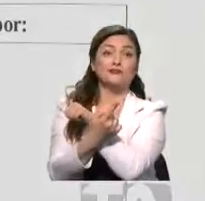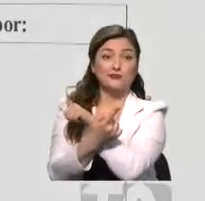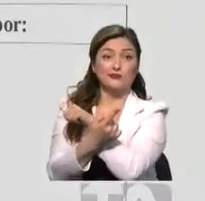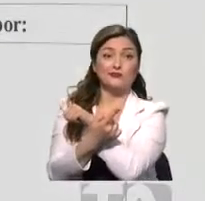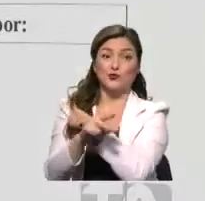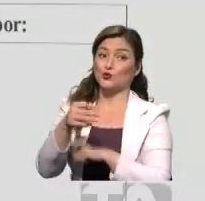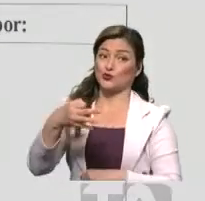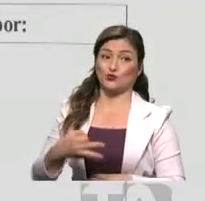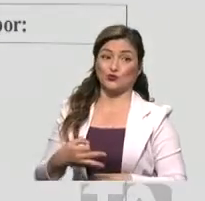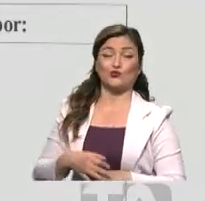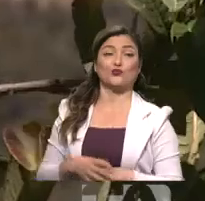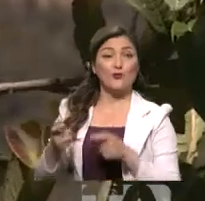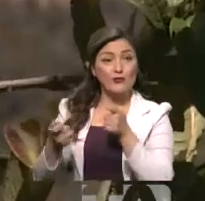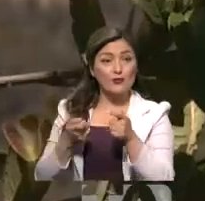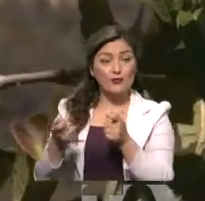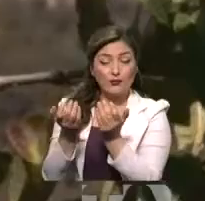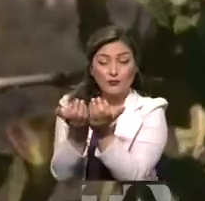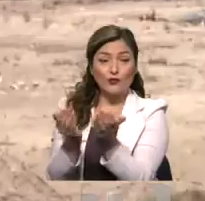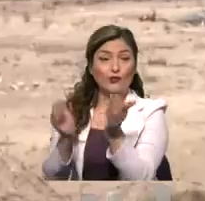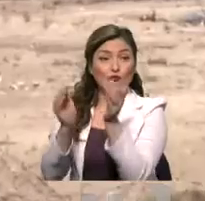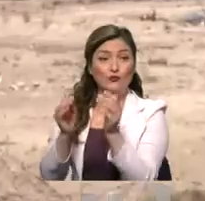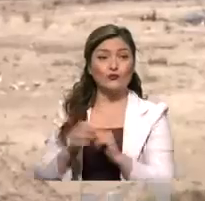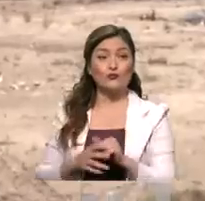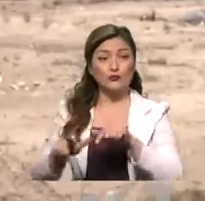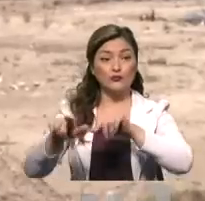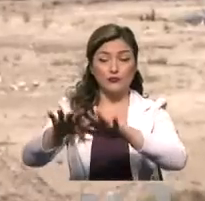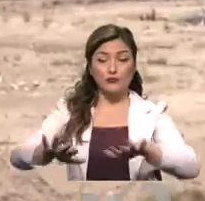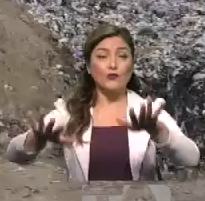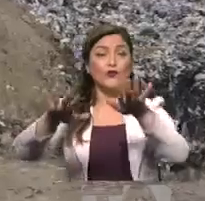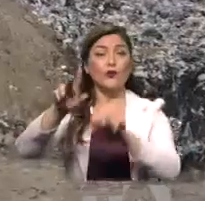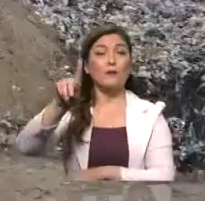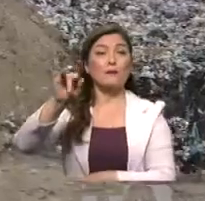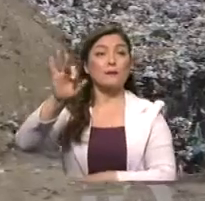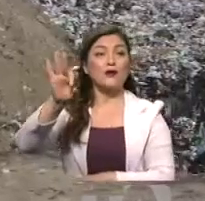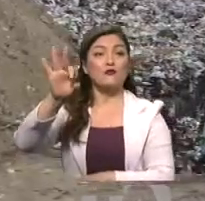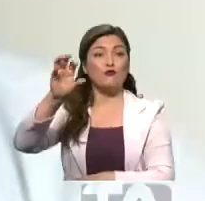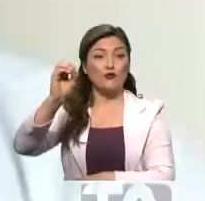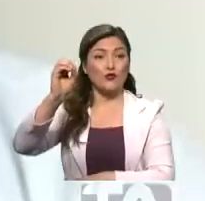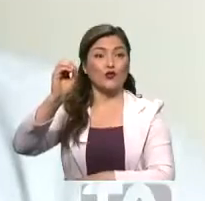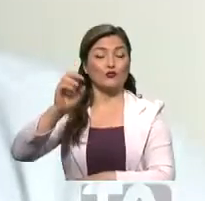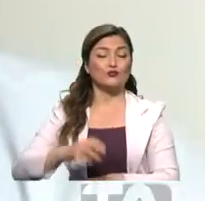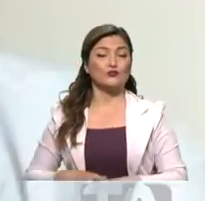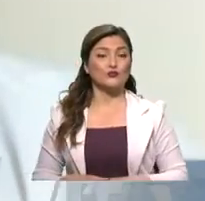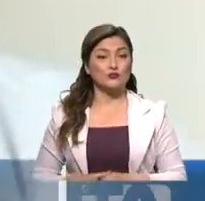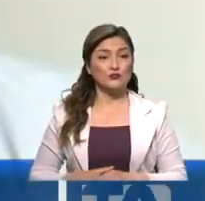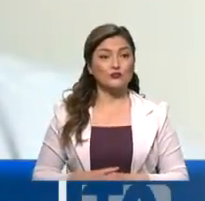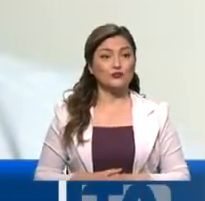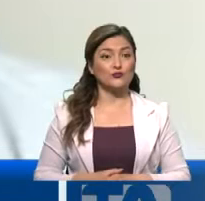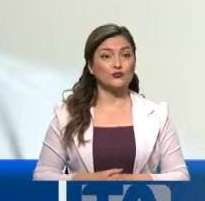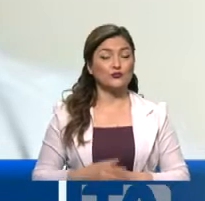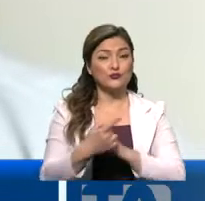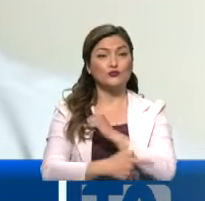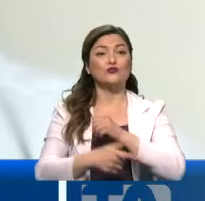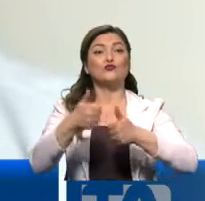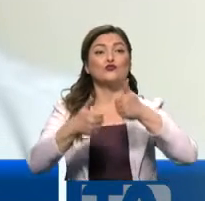los incumplimientos en el manejo de lixiviados y del relleno ubicado en el sector de Pifo, en el nororiente de Quito. Me parece que las sanciones son